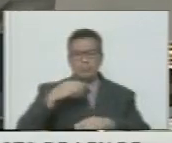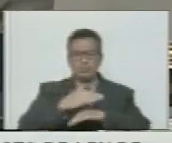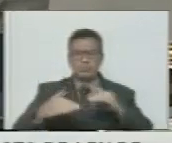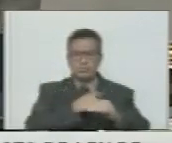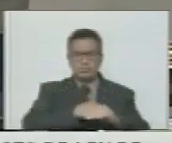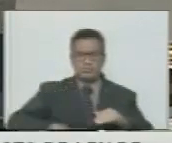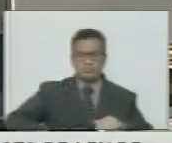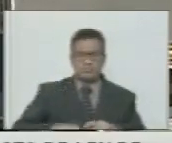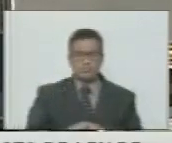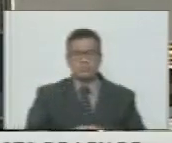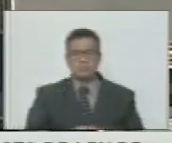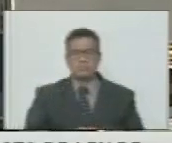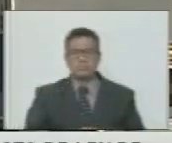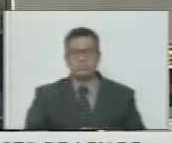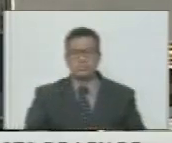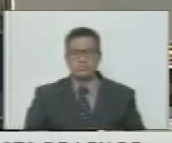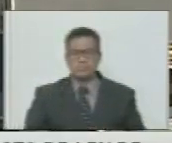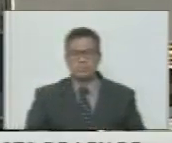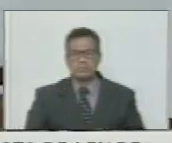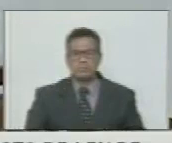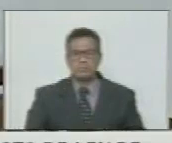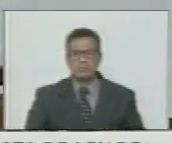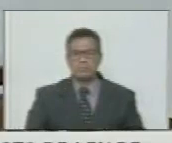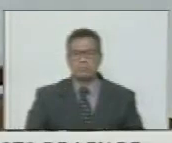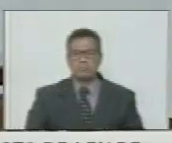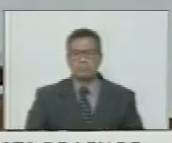República. Vicepresidenta.